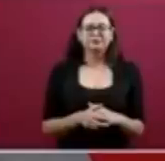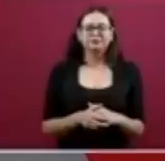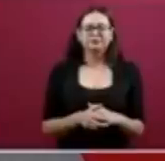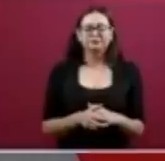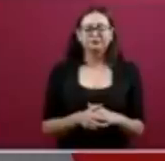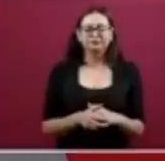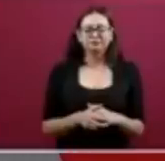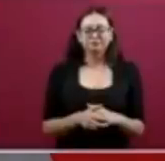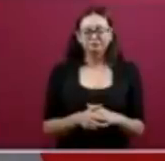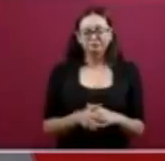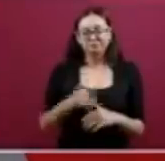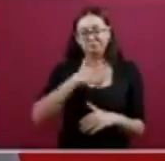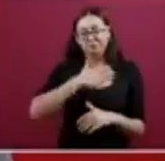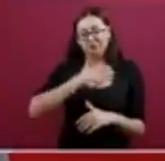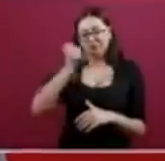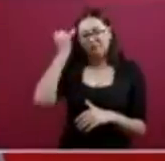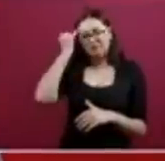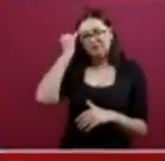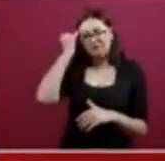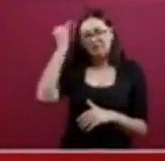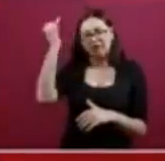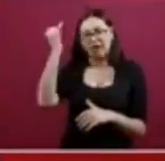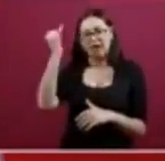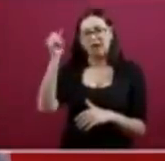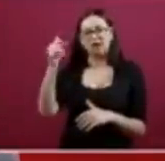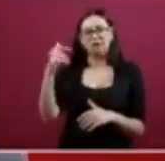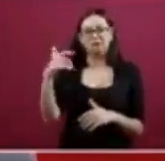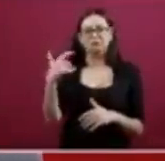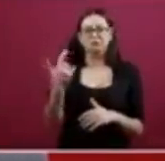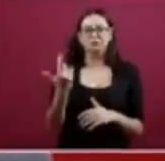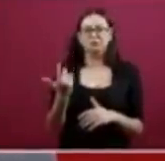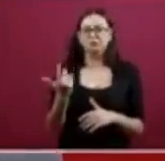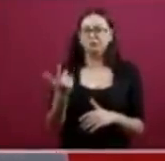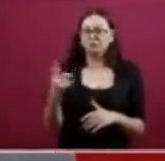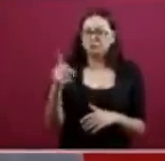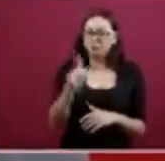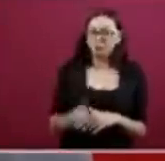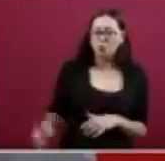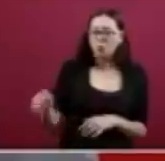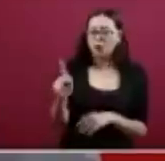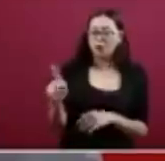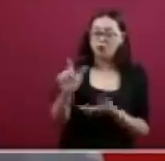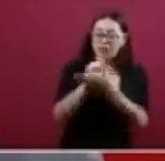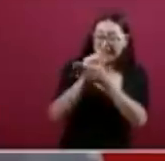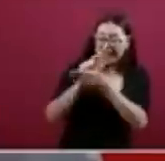pensado que vamos a premiar a los pueblos más limpios de México,